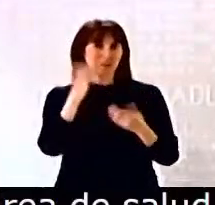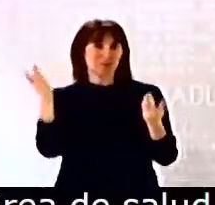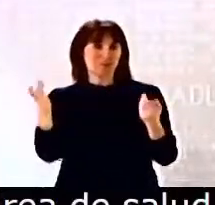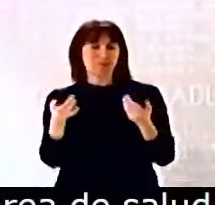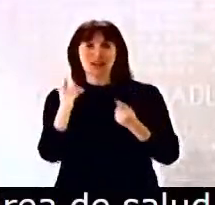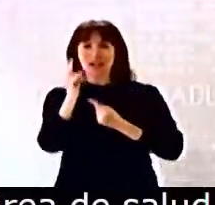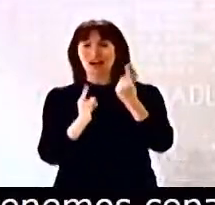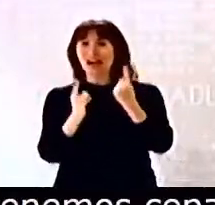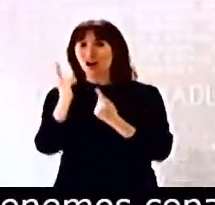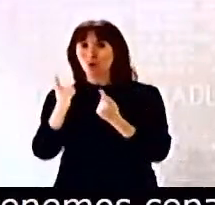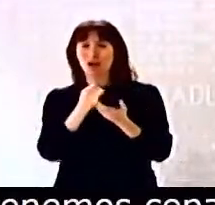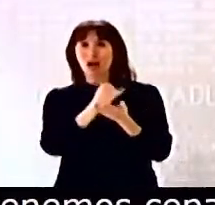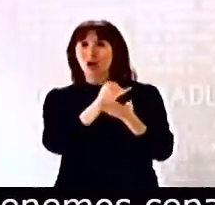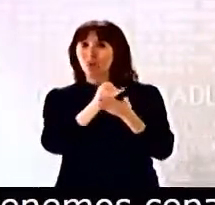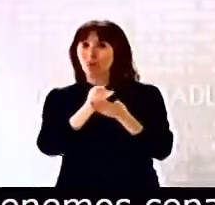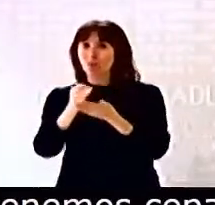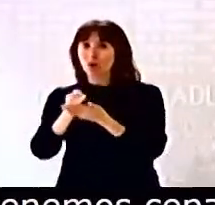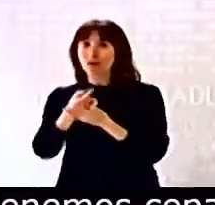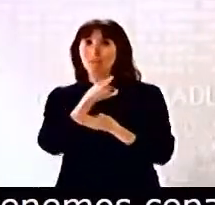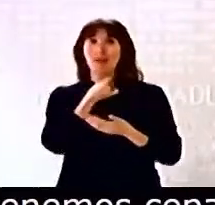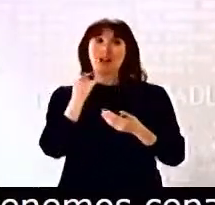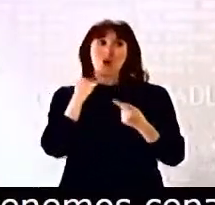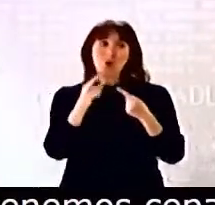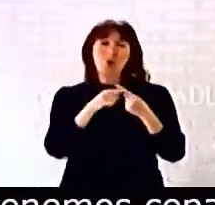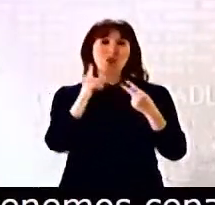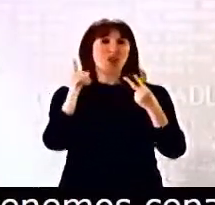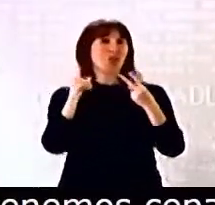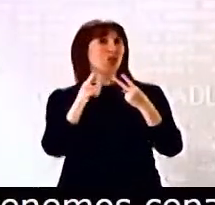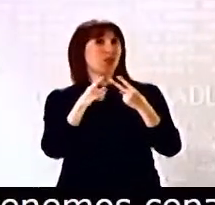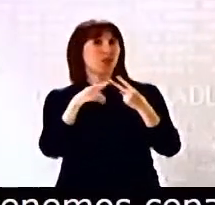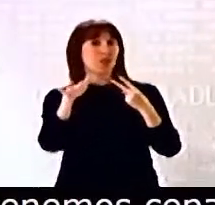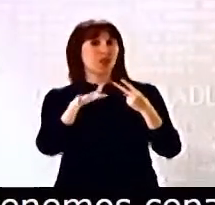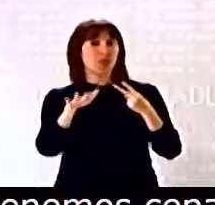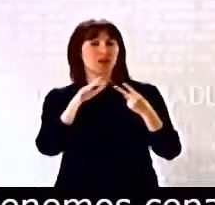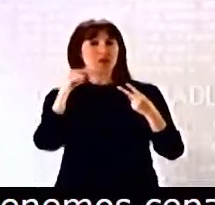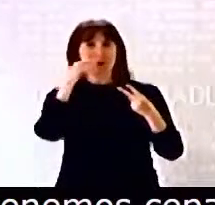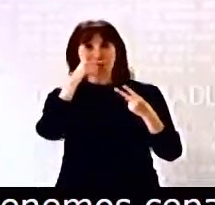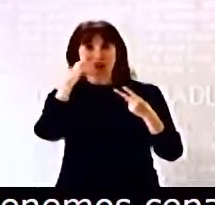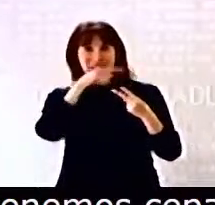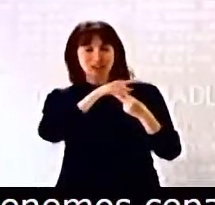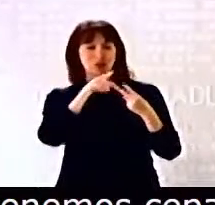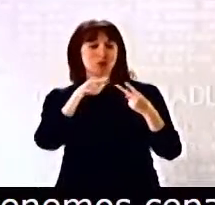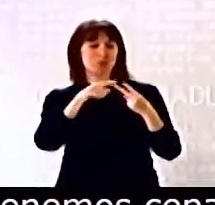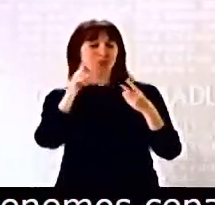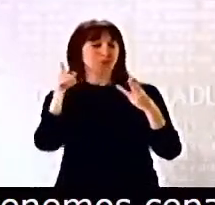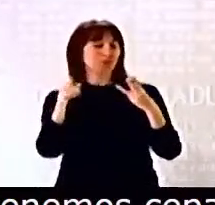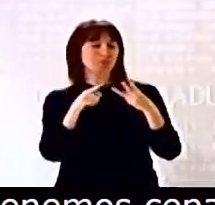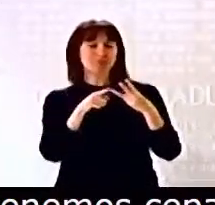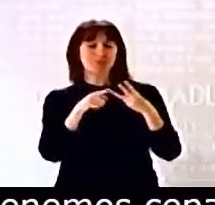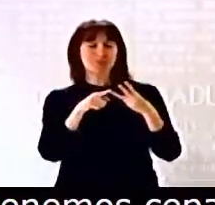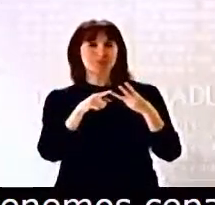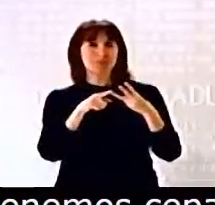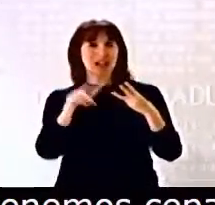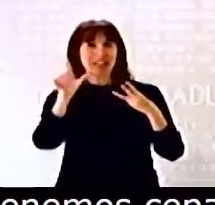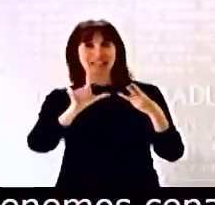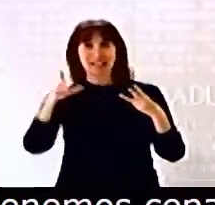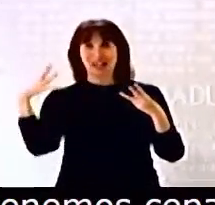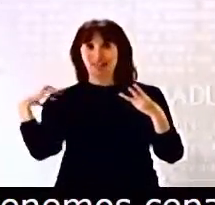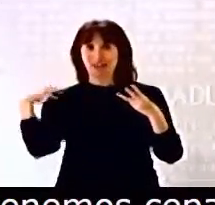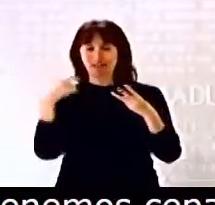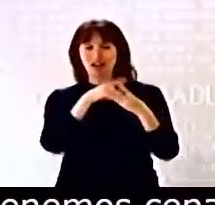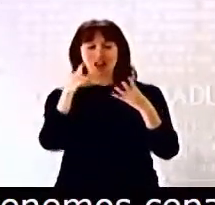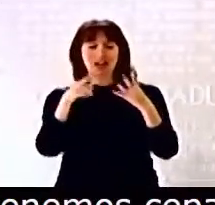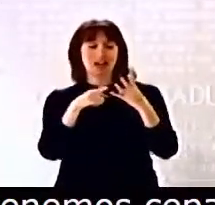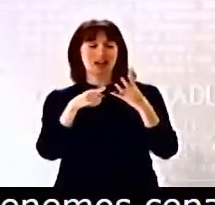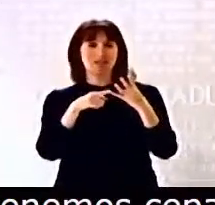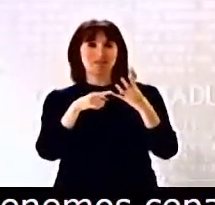en algunas muestras de Badajoz, en algunas muestras de Don Benito Villanueva, en algunas muestras de Llerena Zafra,